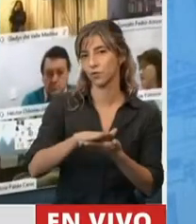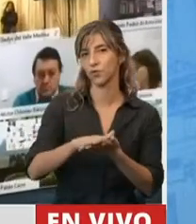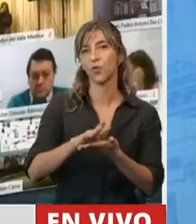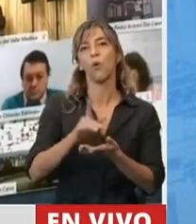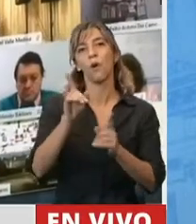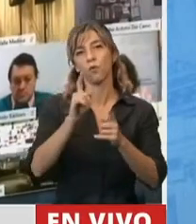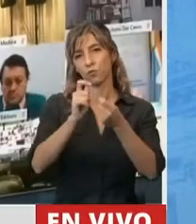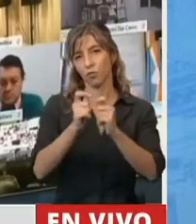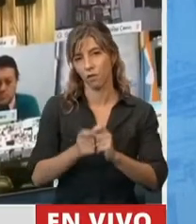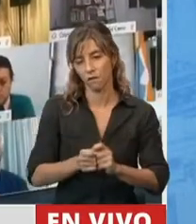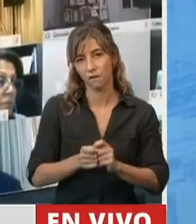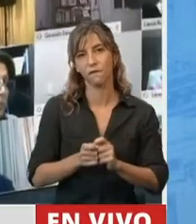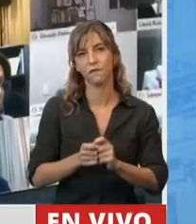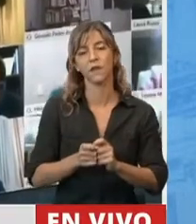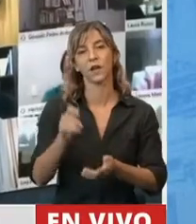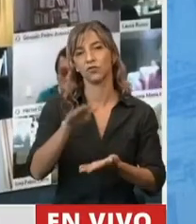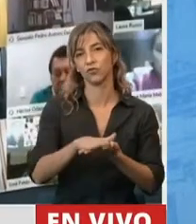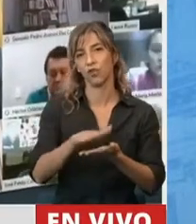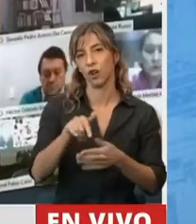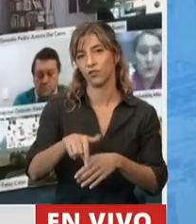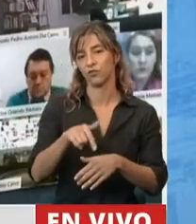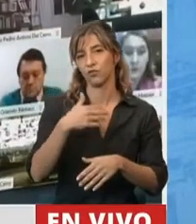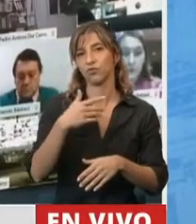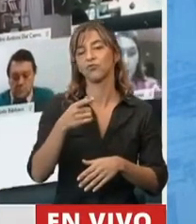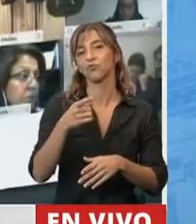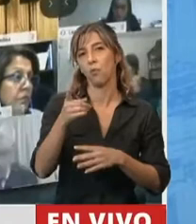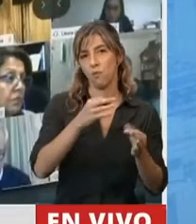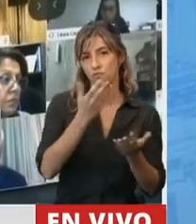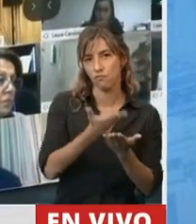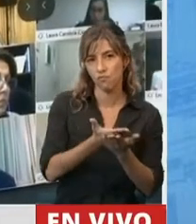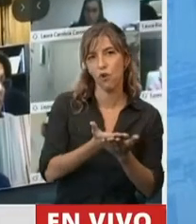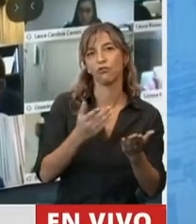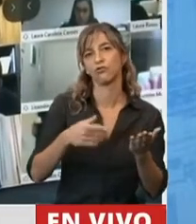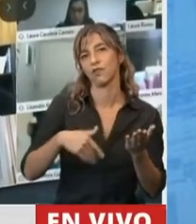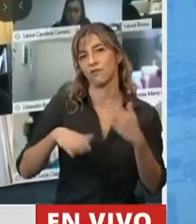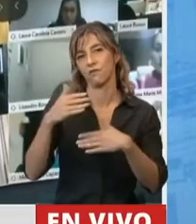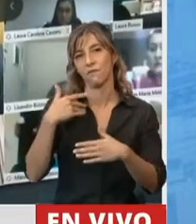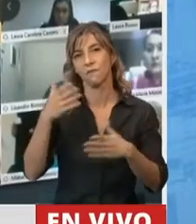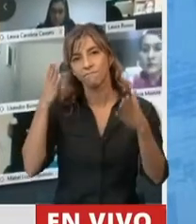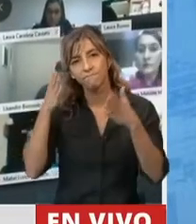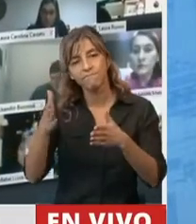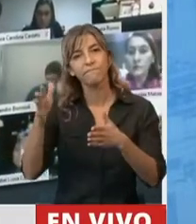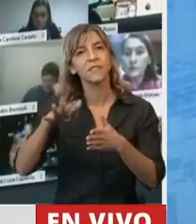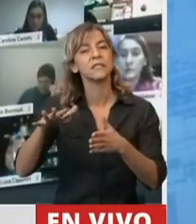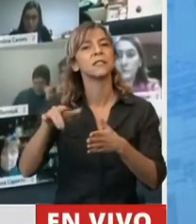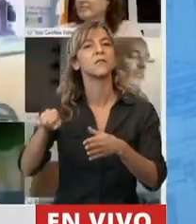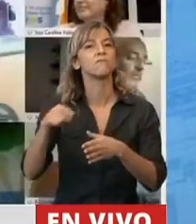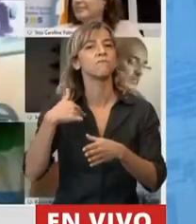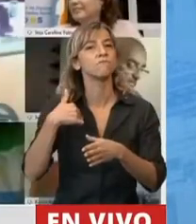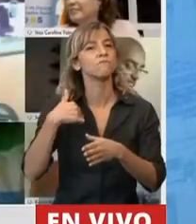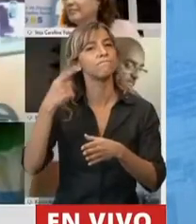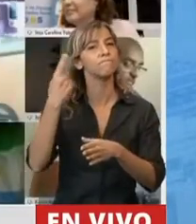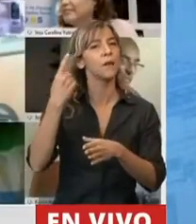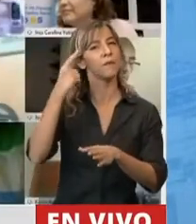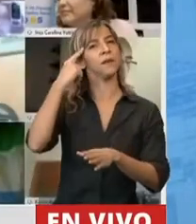propuestas al régimen de promoción de la economía del conocimiento, quiero hacer una mención y reconocimiento previo a